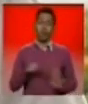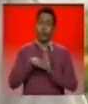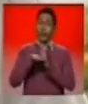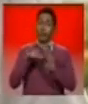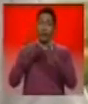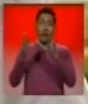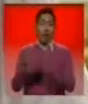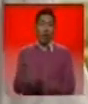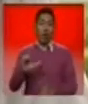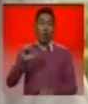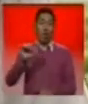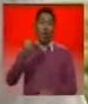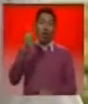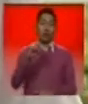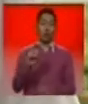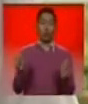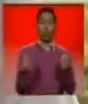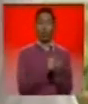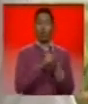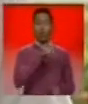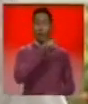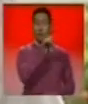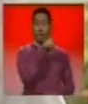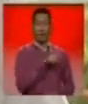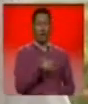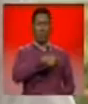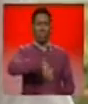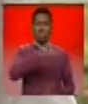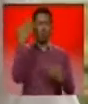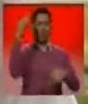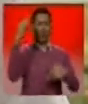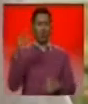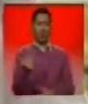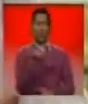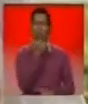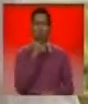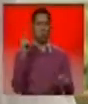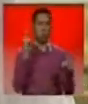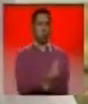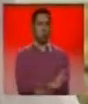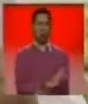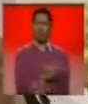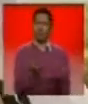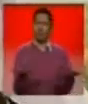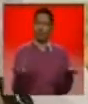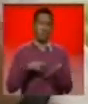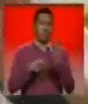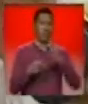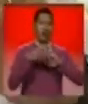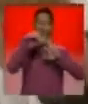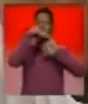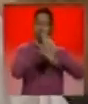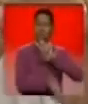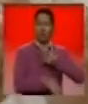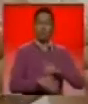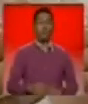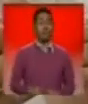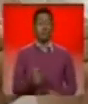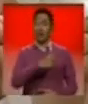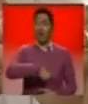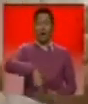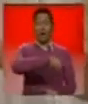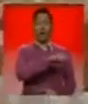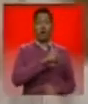Páez? Pues Andrés Páez es de los políticos con peor imagen del país. Solo le quita votos. La única explicación es que, como sabe que ya no puede subir